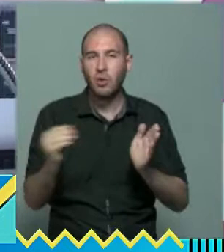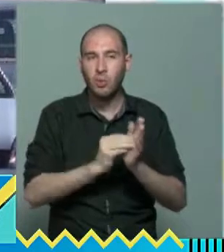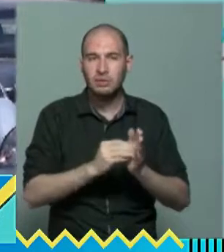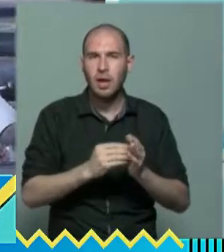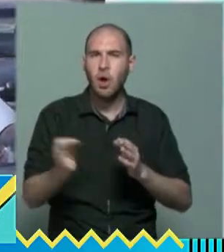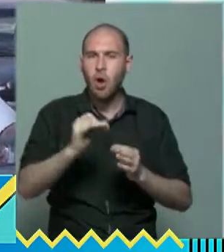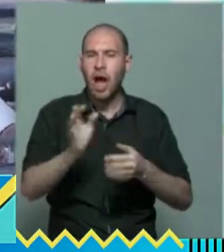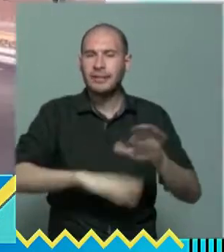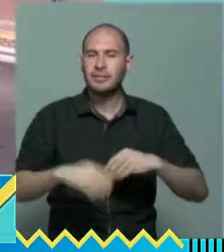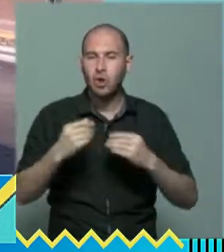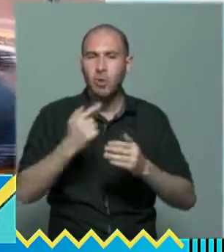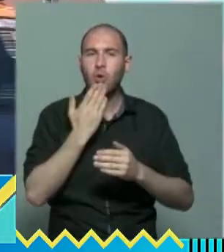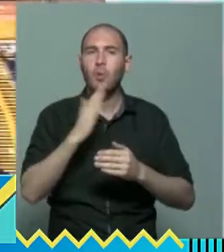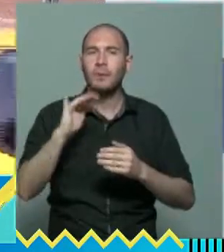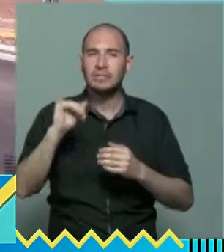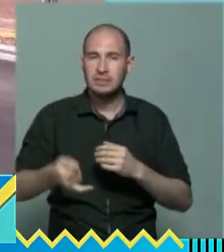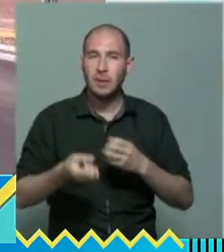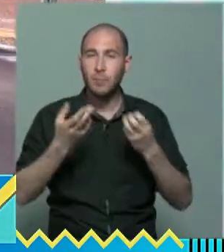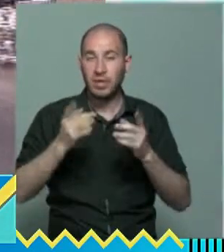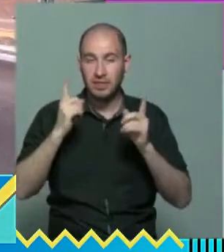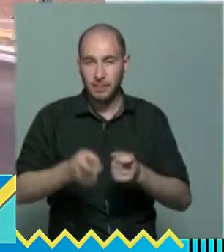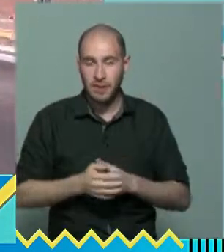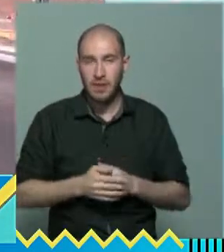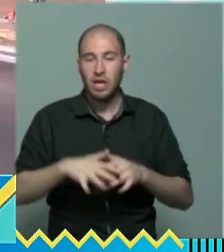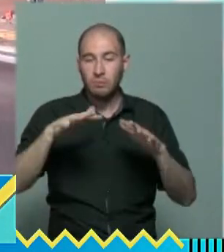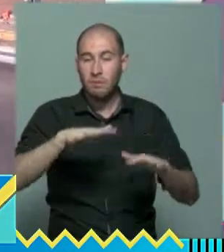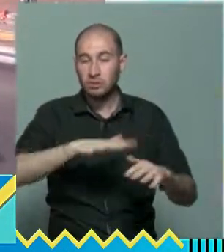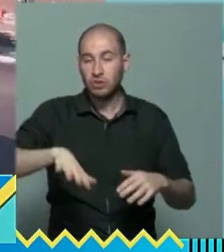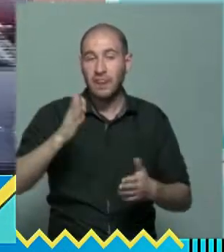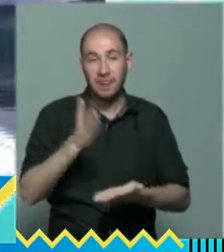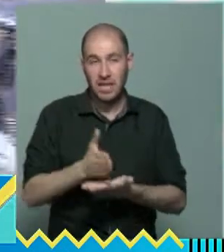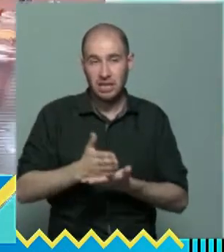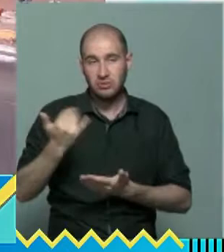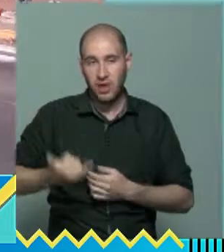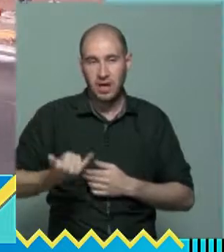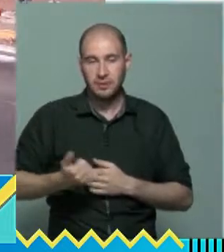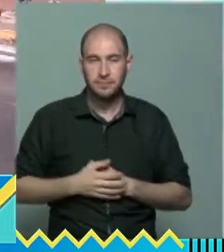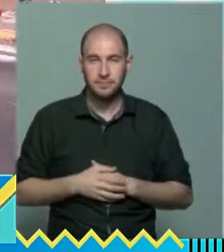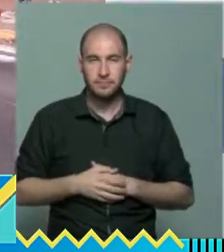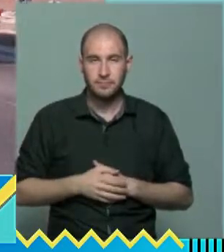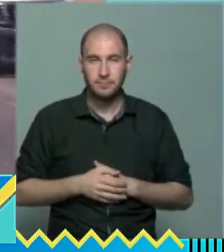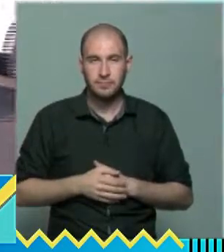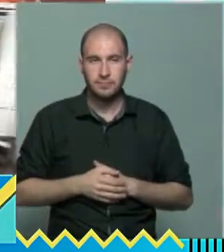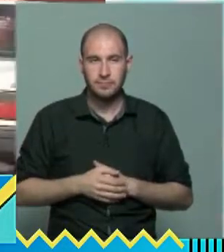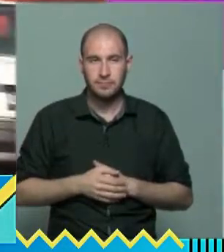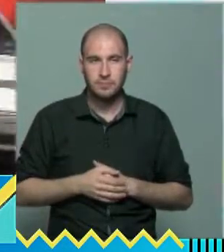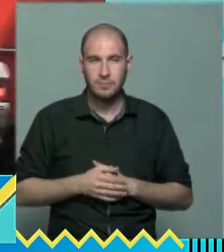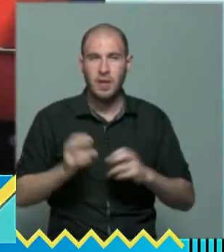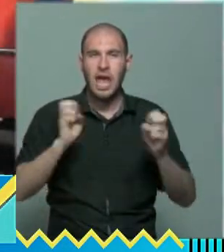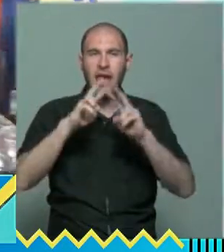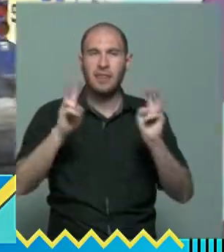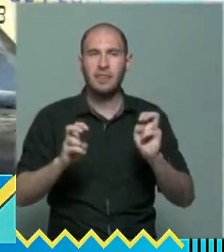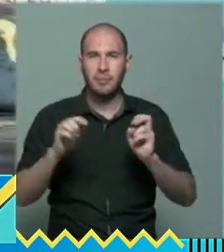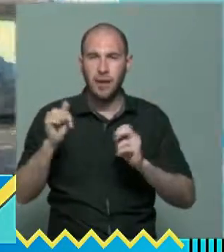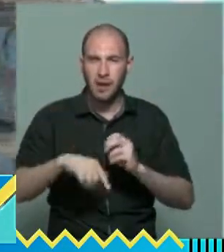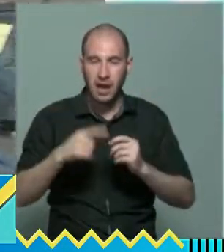cómo lo van a hacer para que esto se cumpla, ¿no? Porque también la movilización social es un derecho. Creo que es un tema